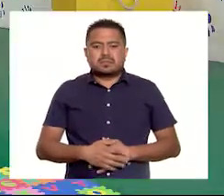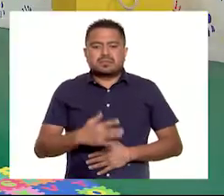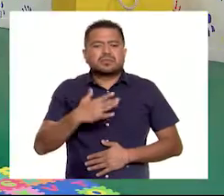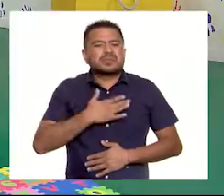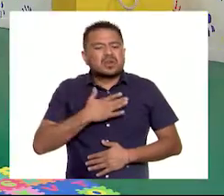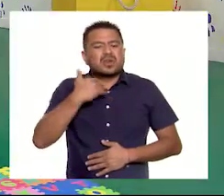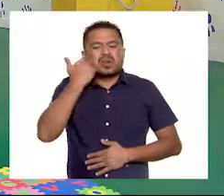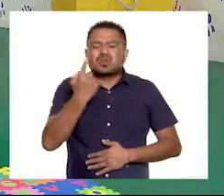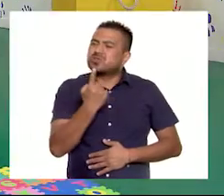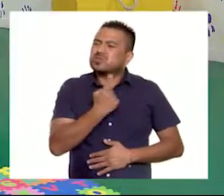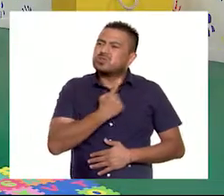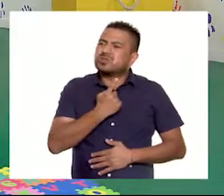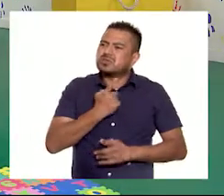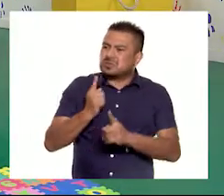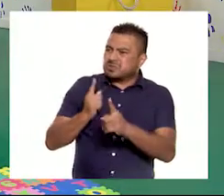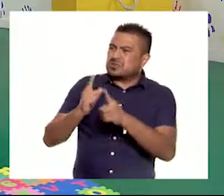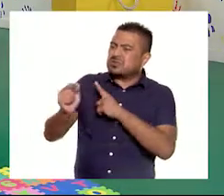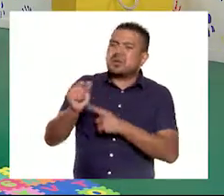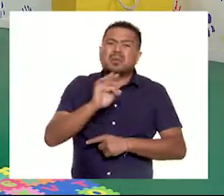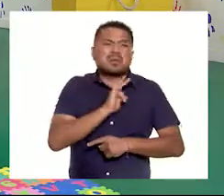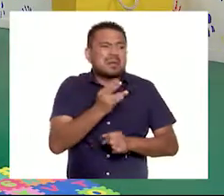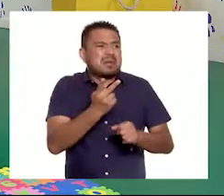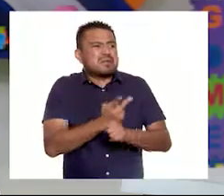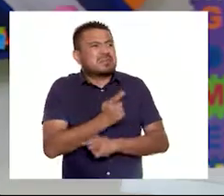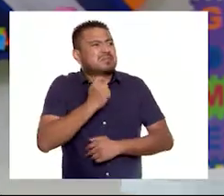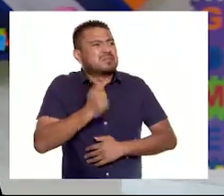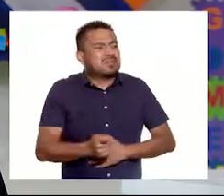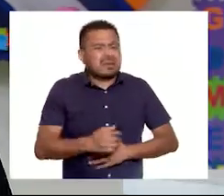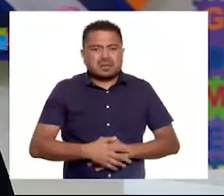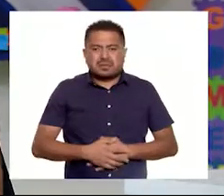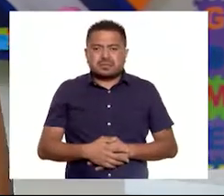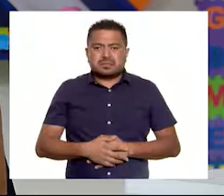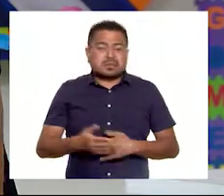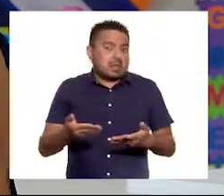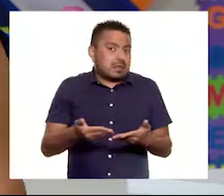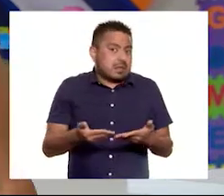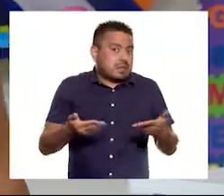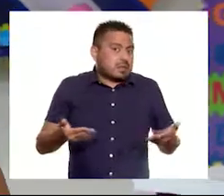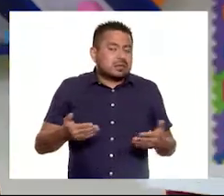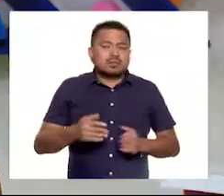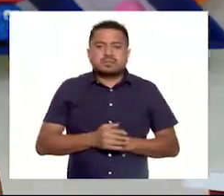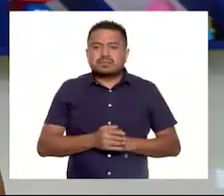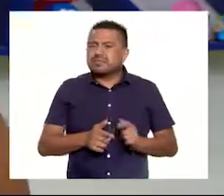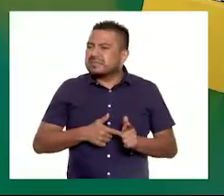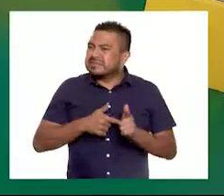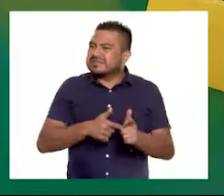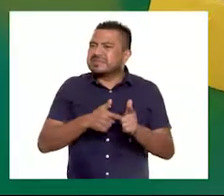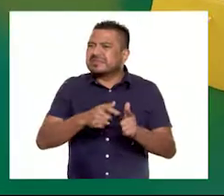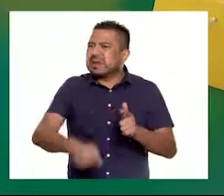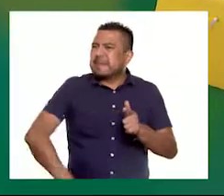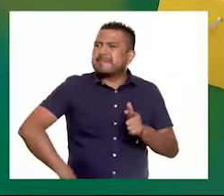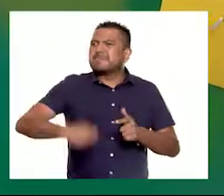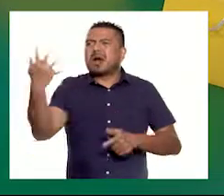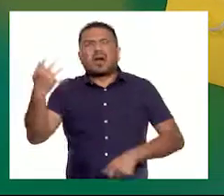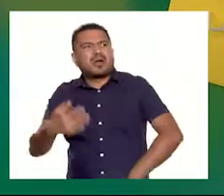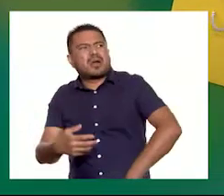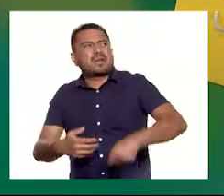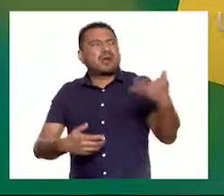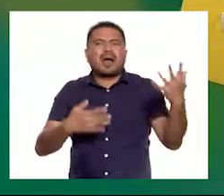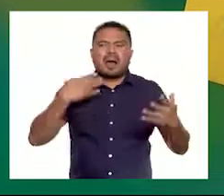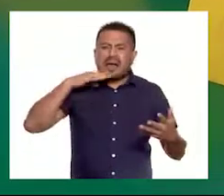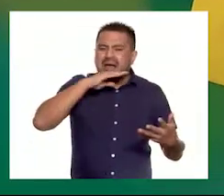Yo quiero ir solo. ¿Qué puede pasar? Entonces, seguí aventando y aventando los